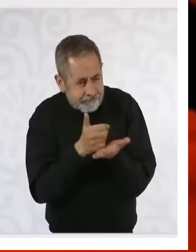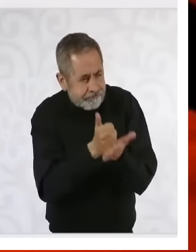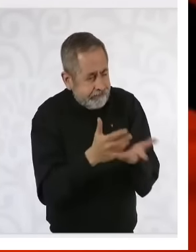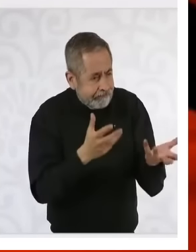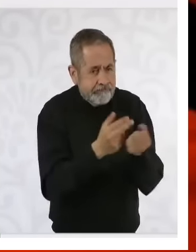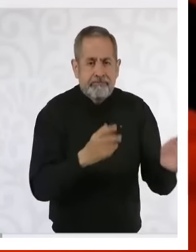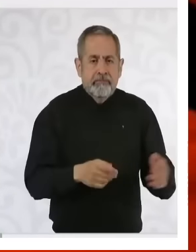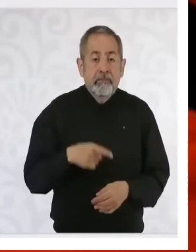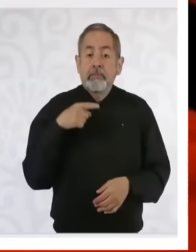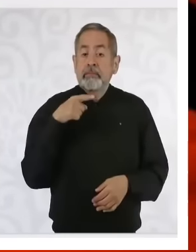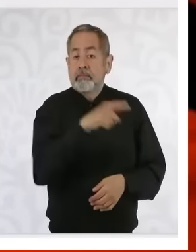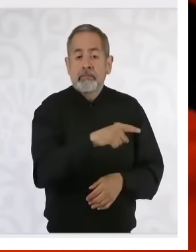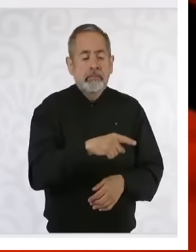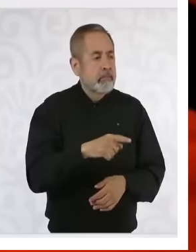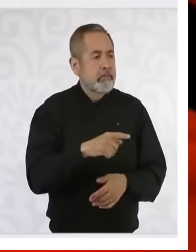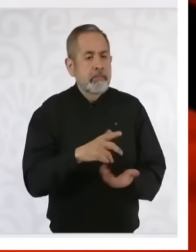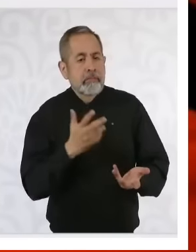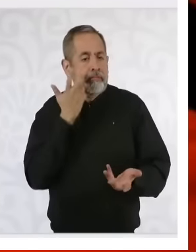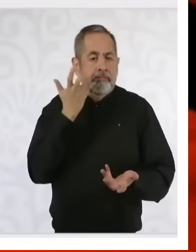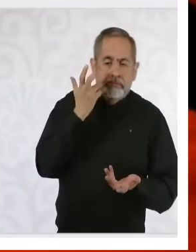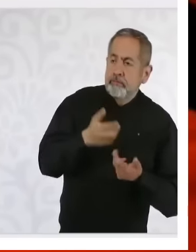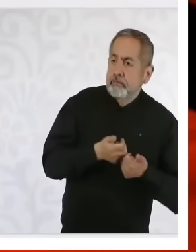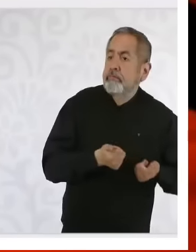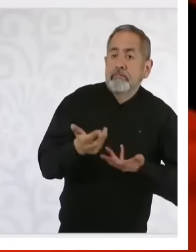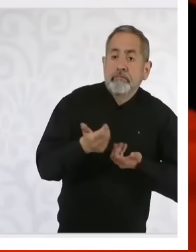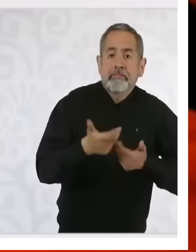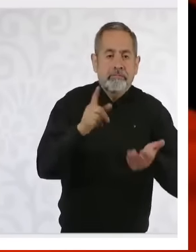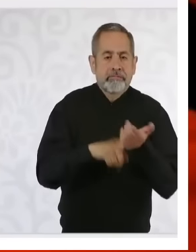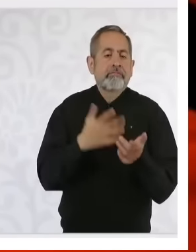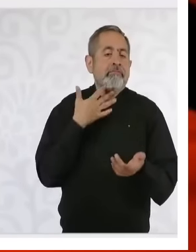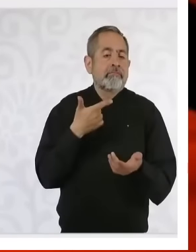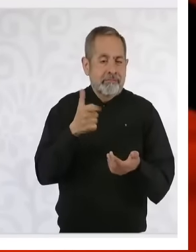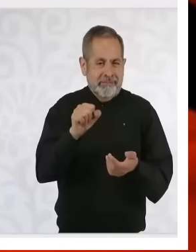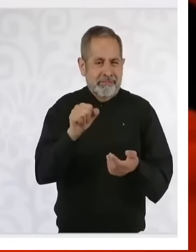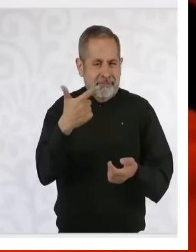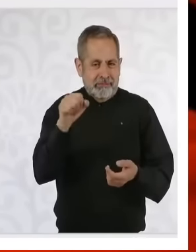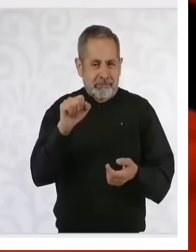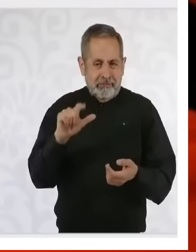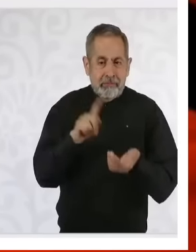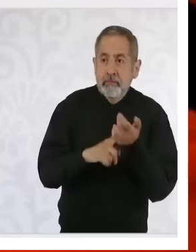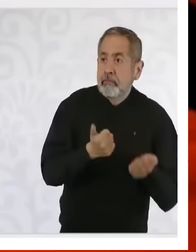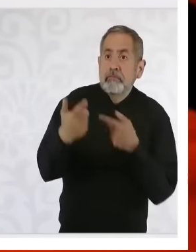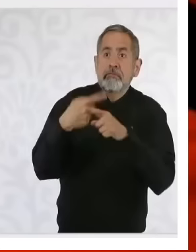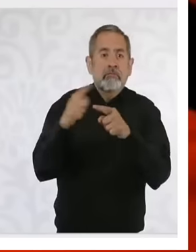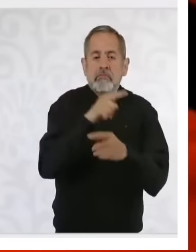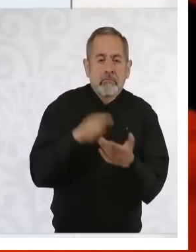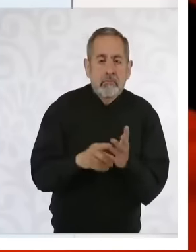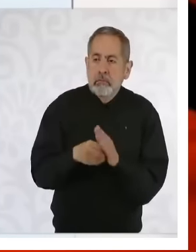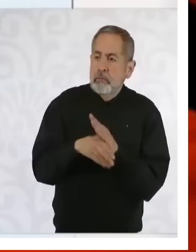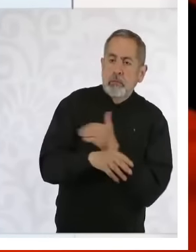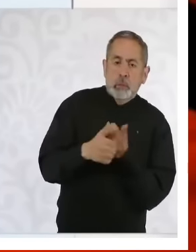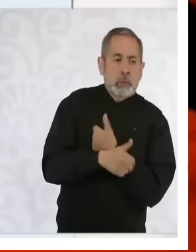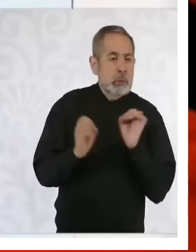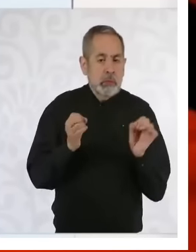mucha repartición de gas no registrada, vamos a ponerlo así, y en temas de seguridad y otros temas se les